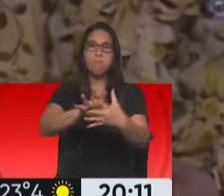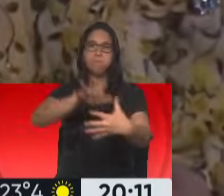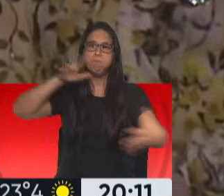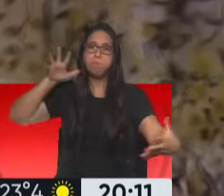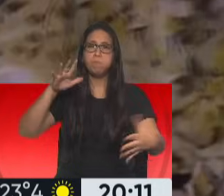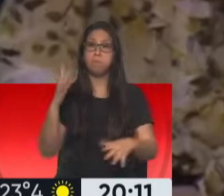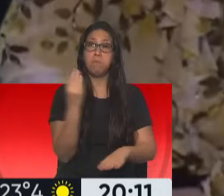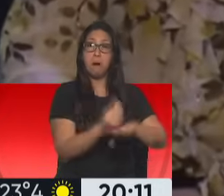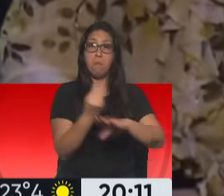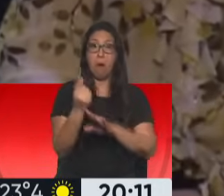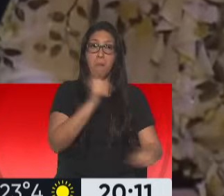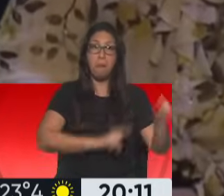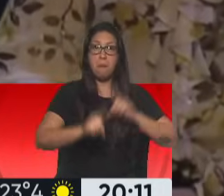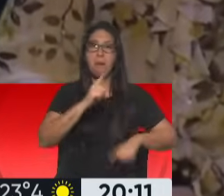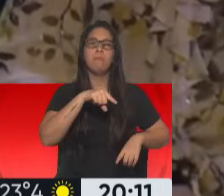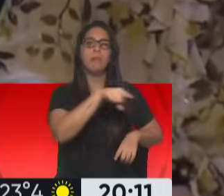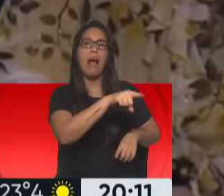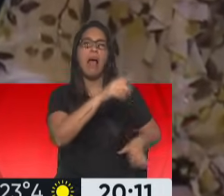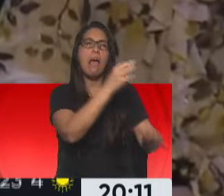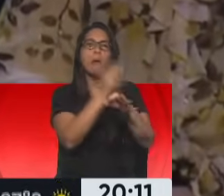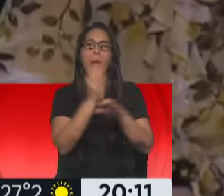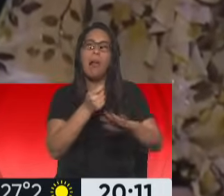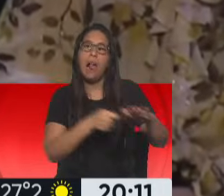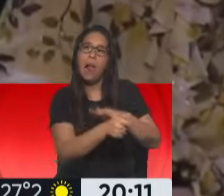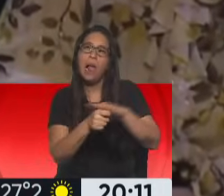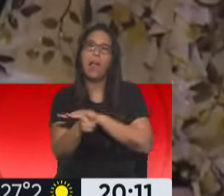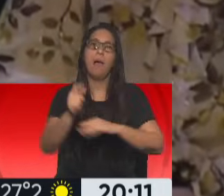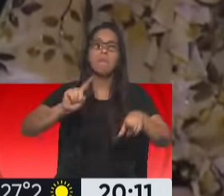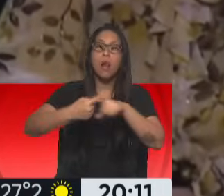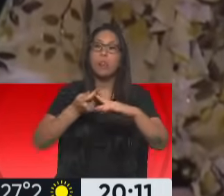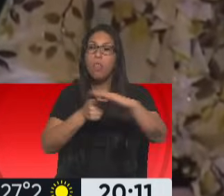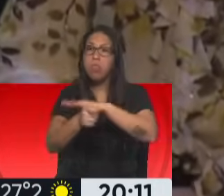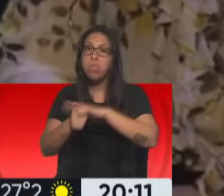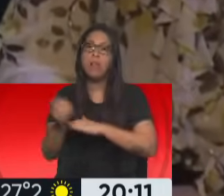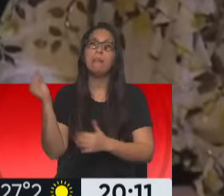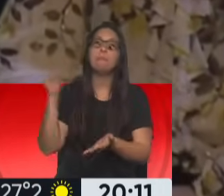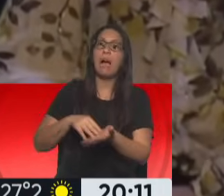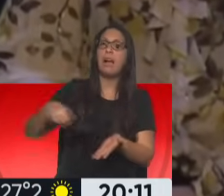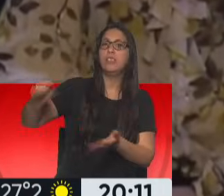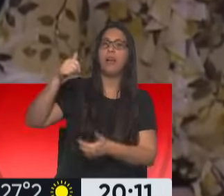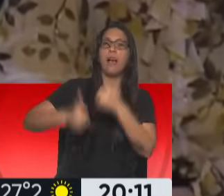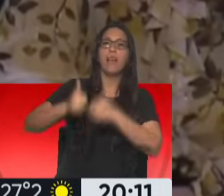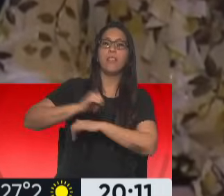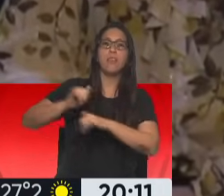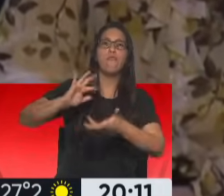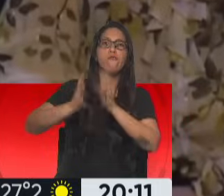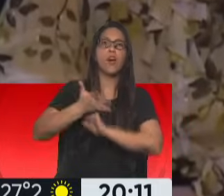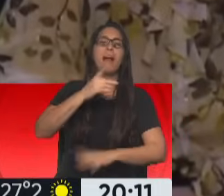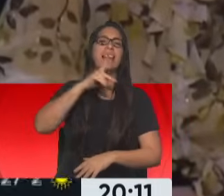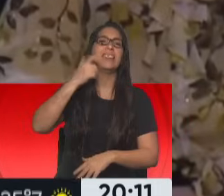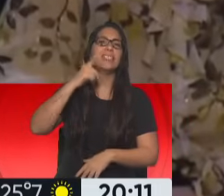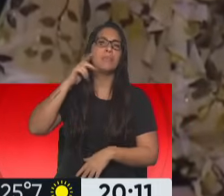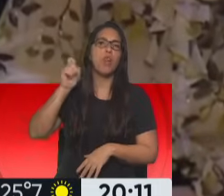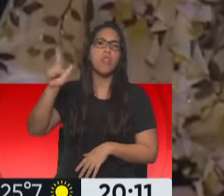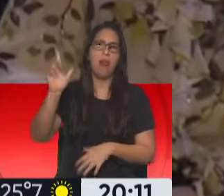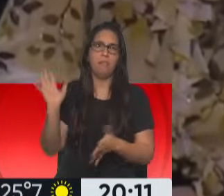punteros van a comprar políticos y colegios, además hacen candidaturas testimoniales y tiran